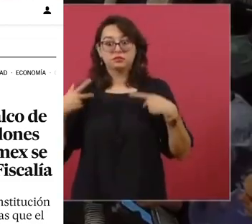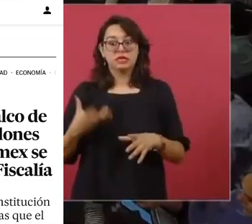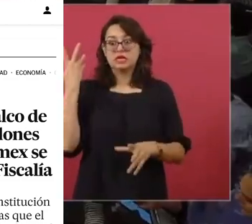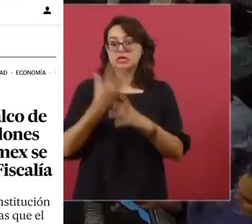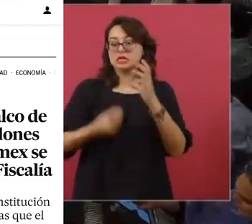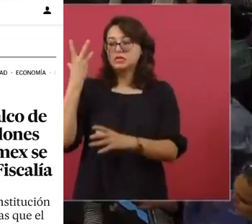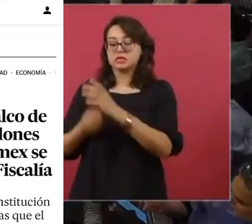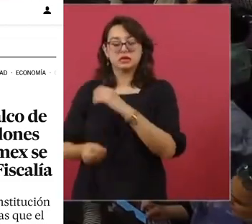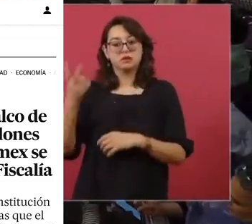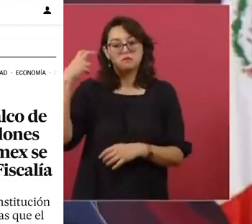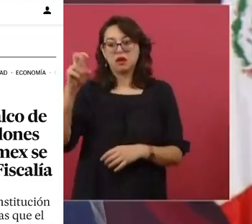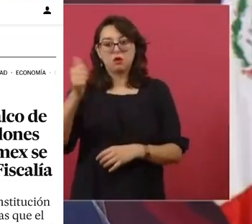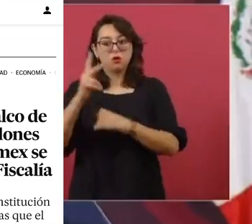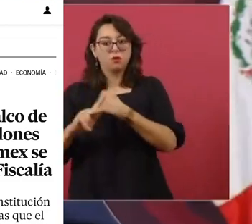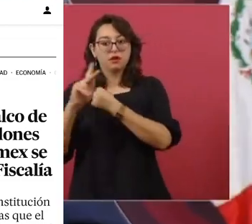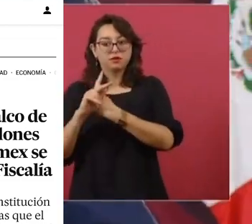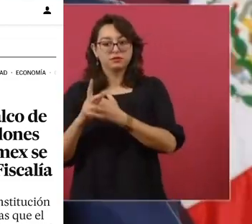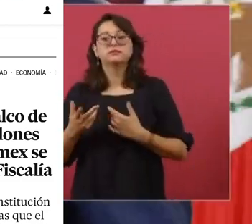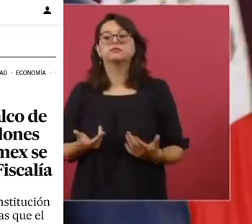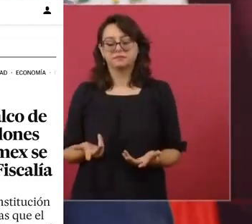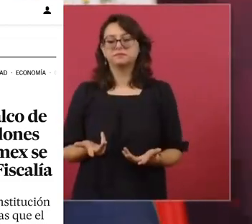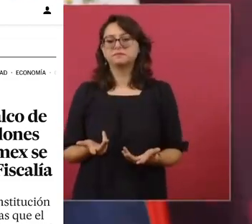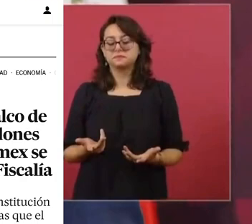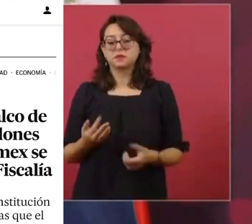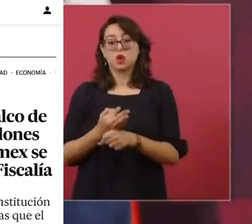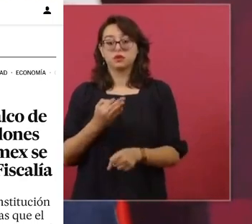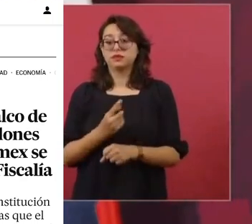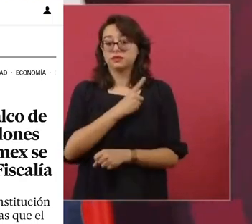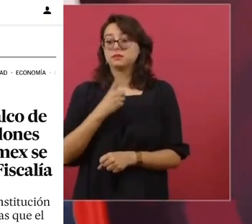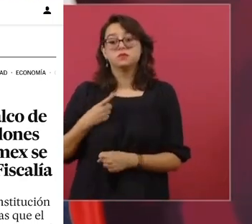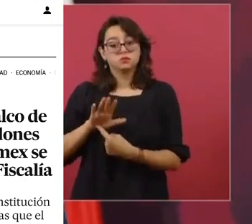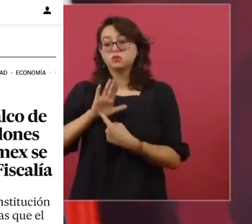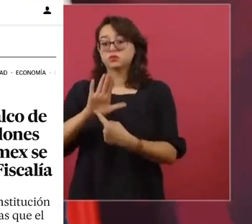aclarar que se conozca bien, porque también nuestros adversarios ya